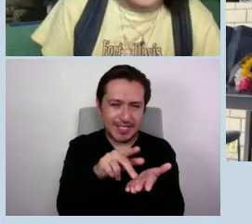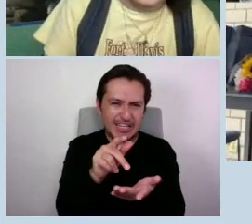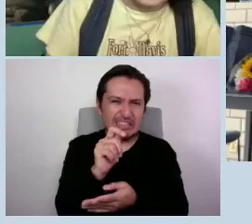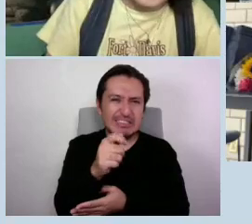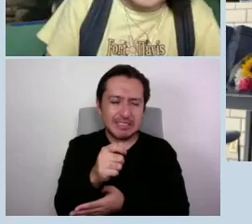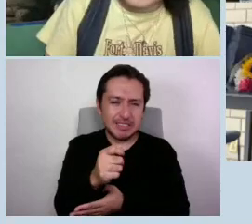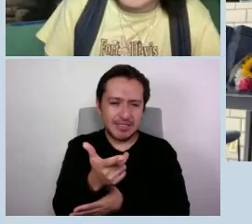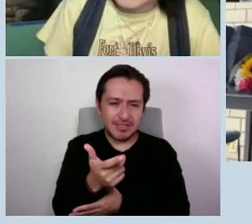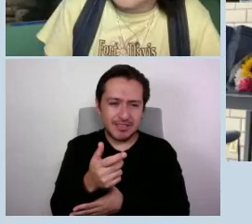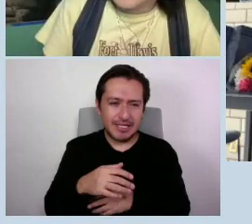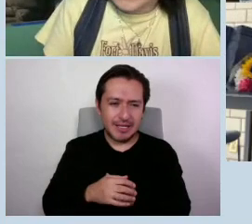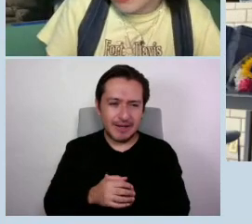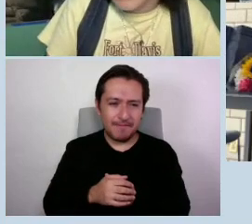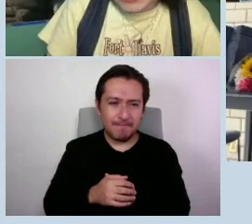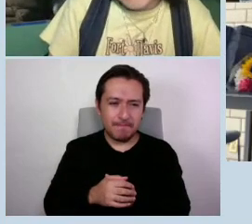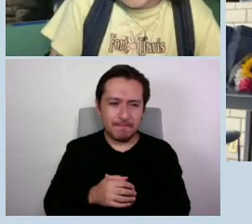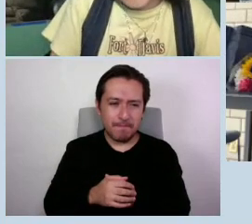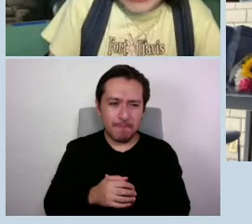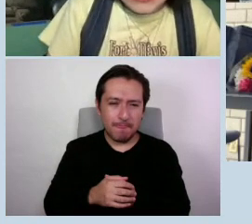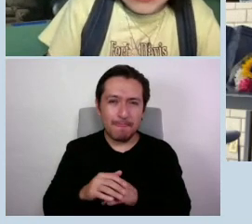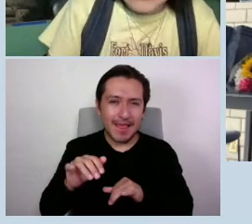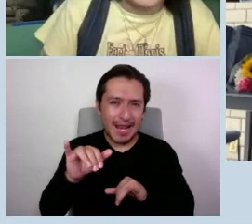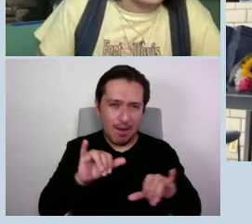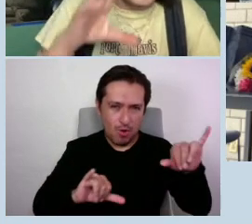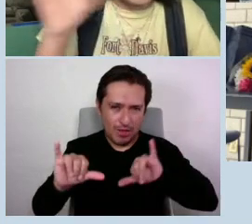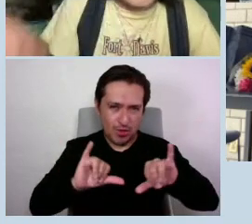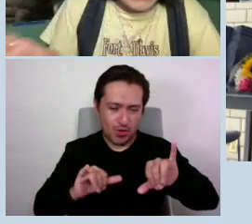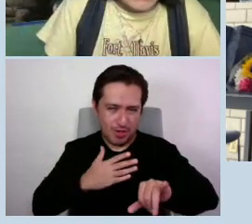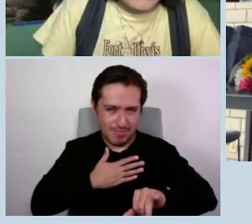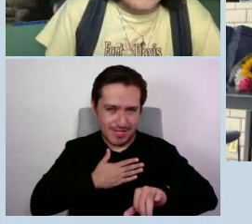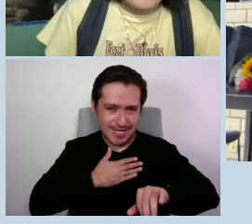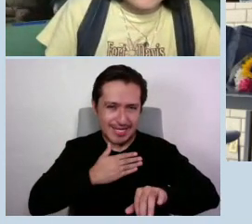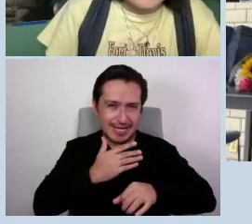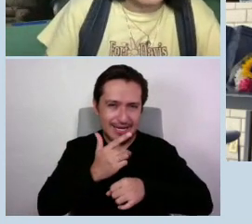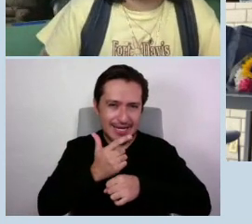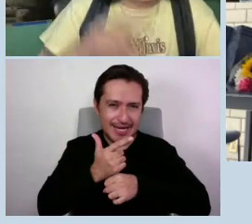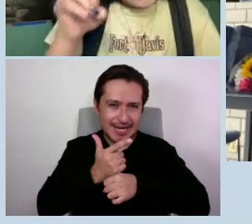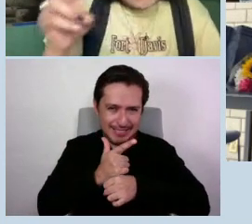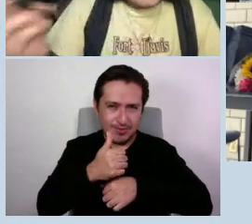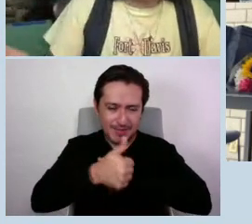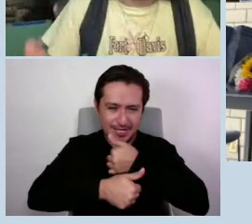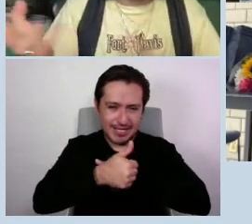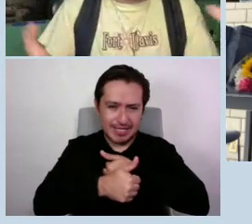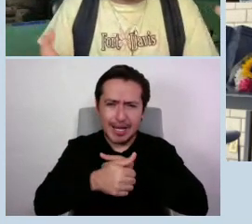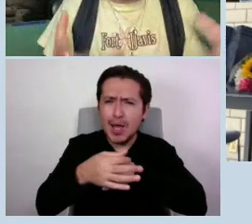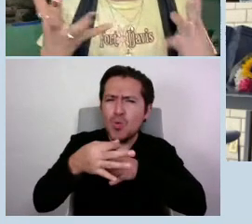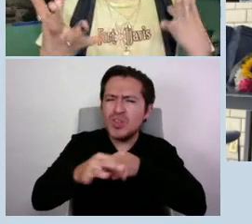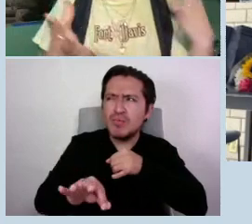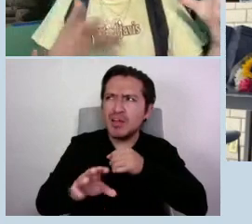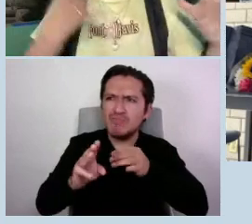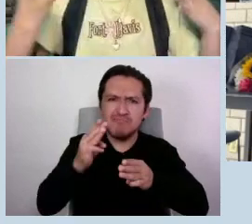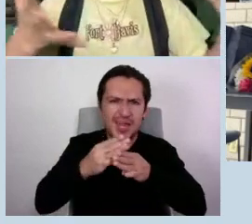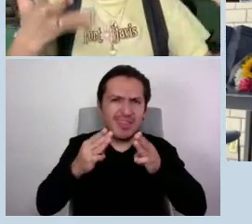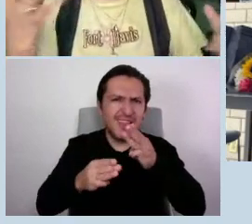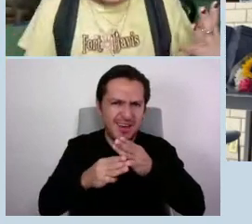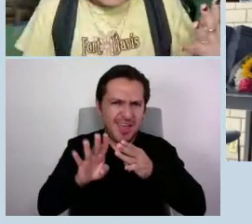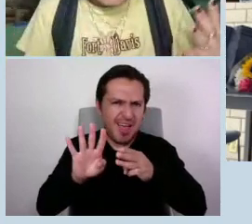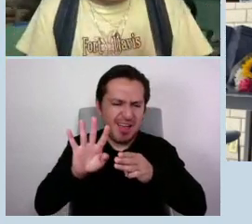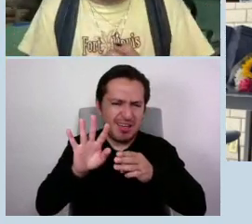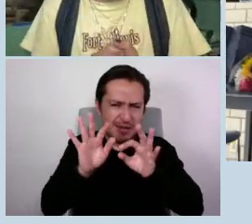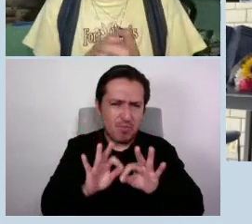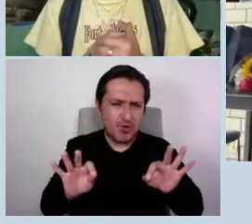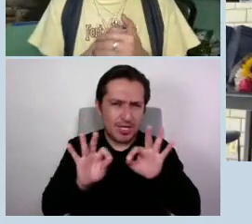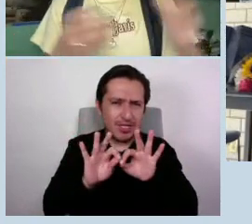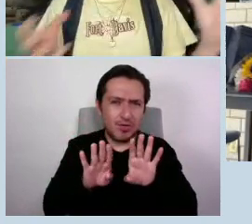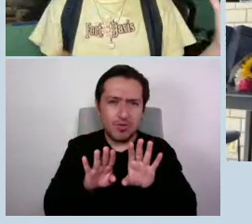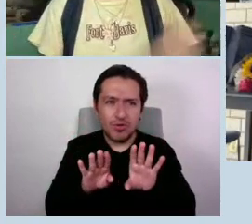e de mi carrera pues es la última materia importante podemos decir la que más expectativa tiene